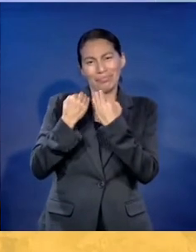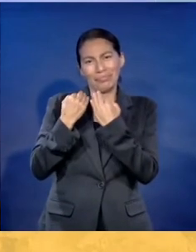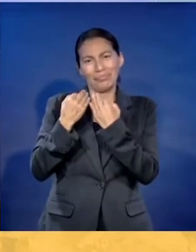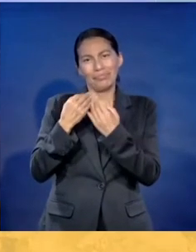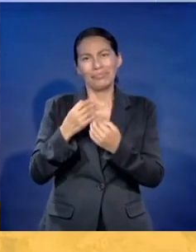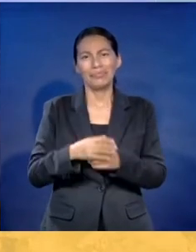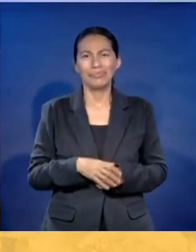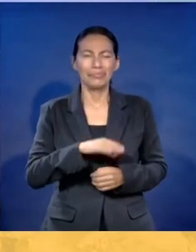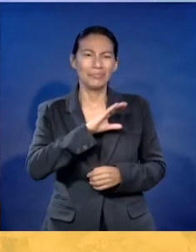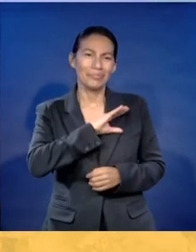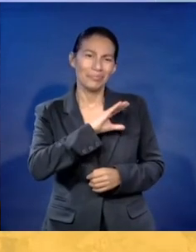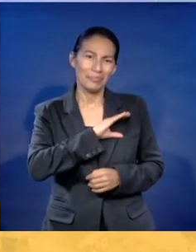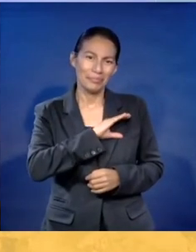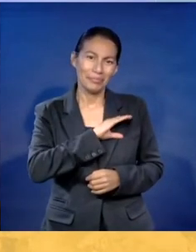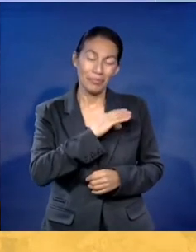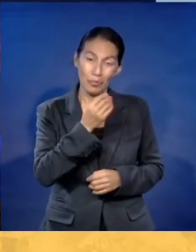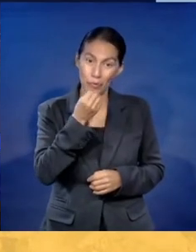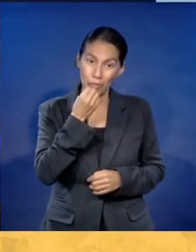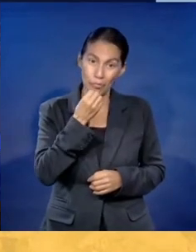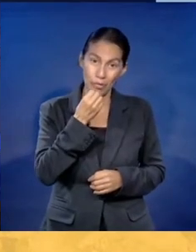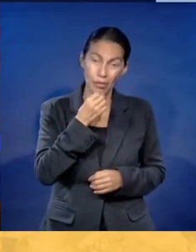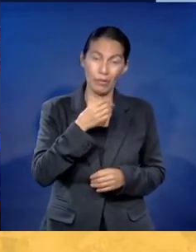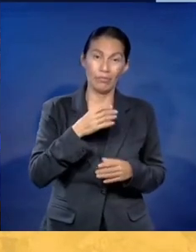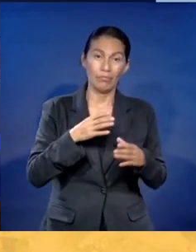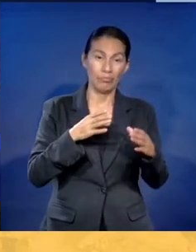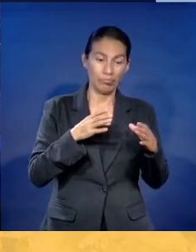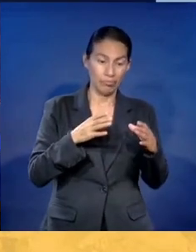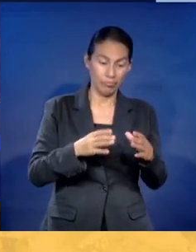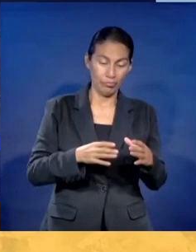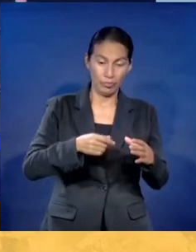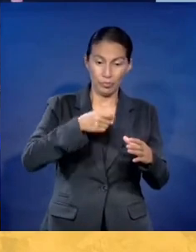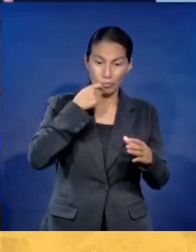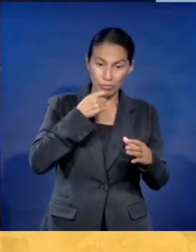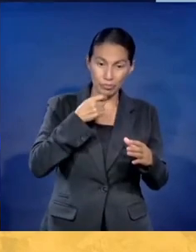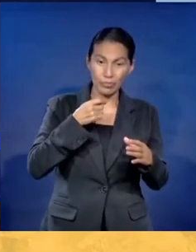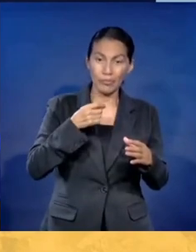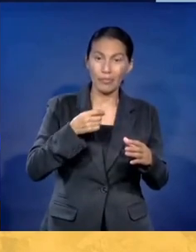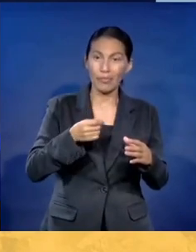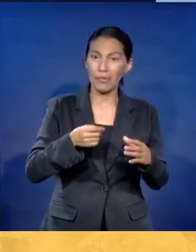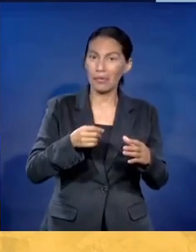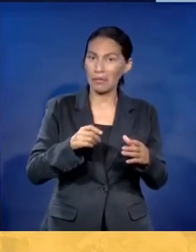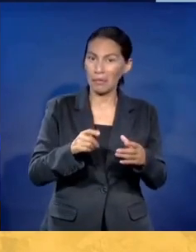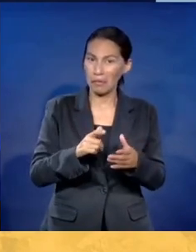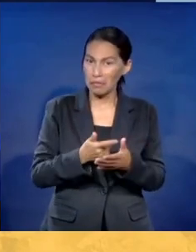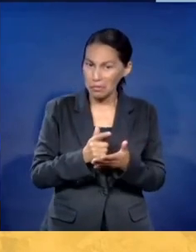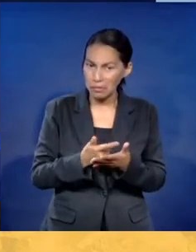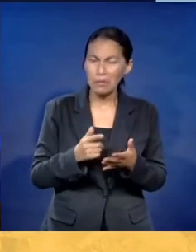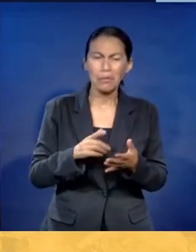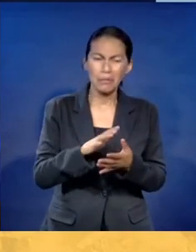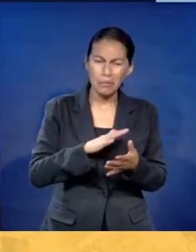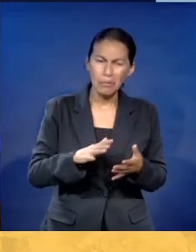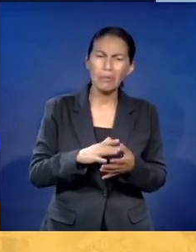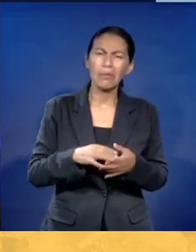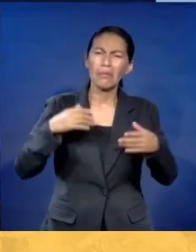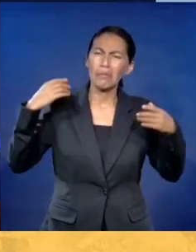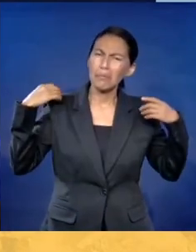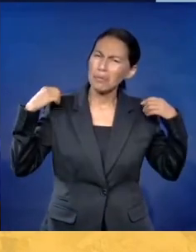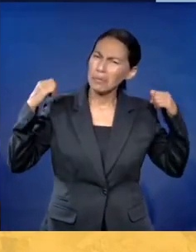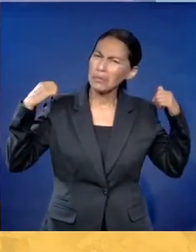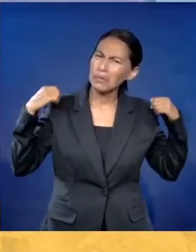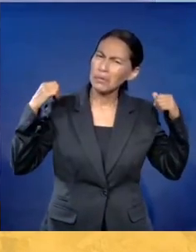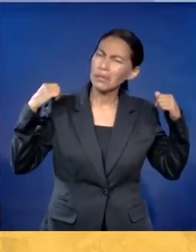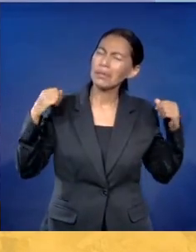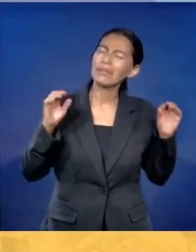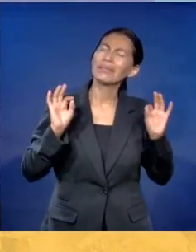y había una comida de tres tiempos Oh yo dije Esto está hermoso me daba masajes y